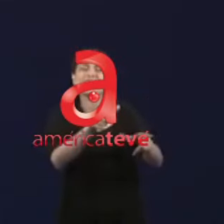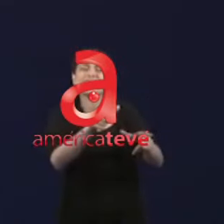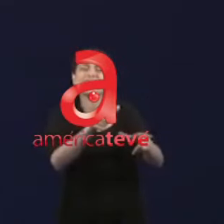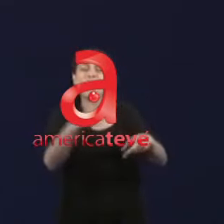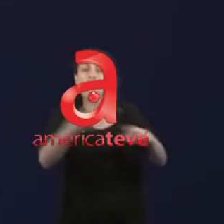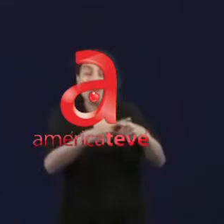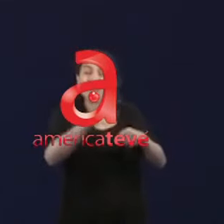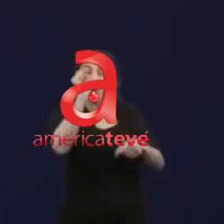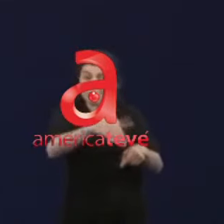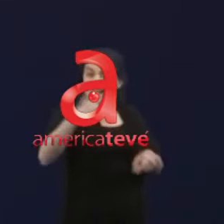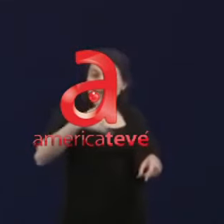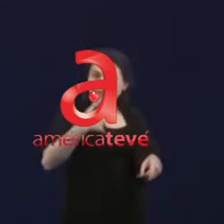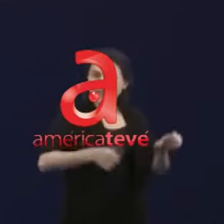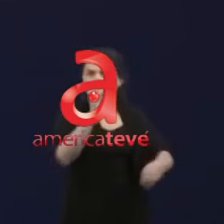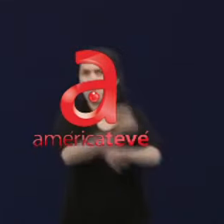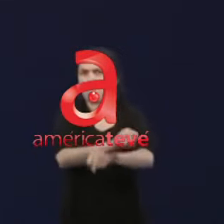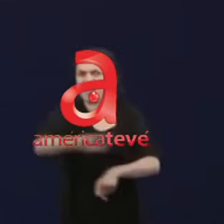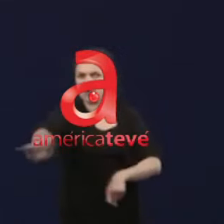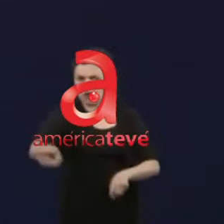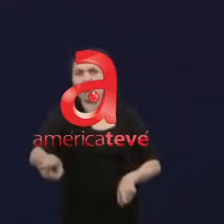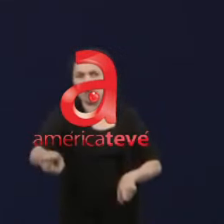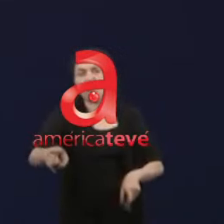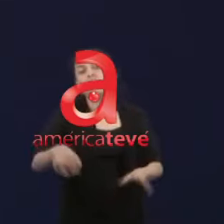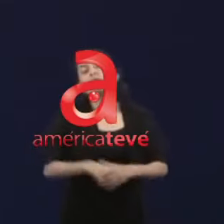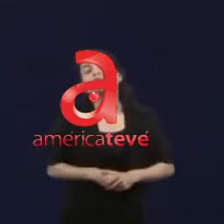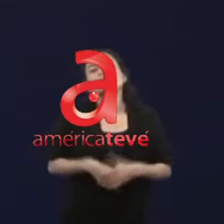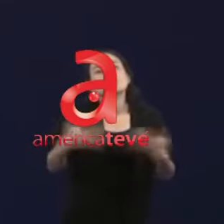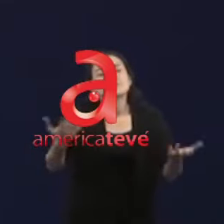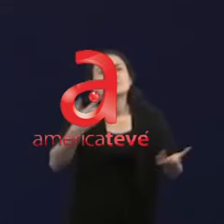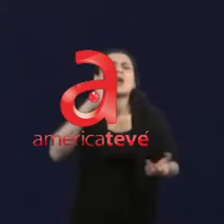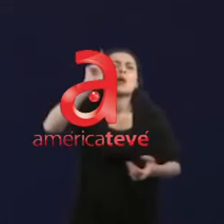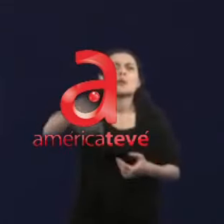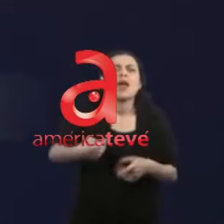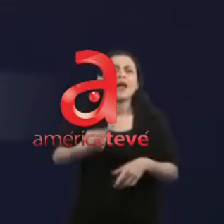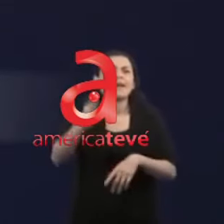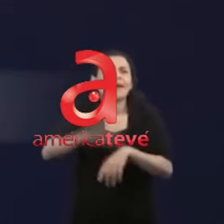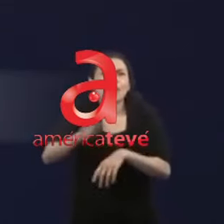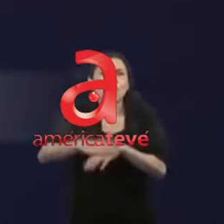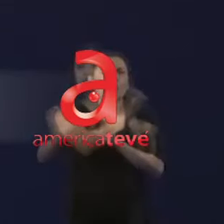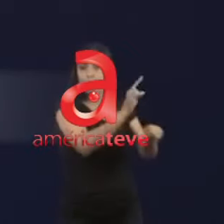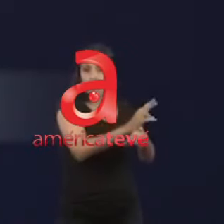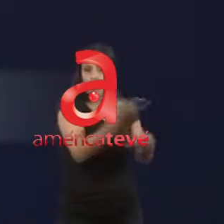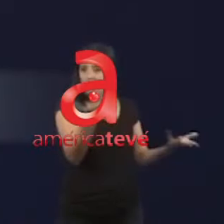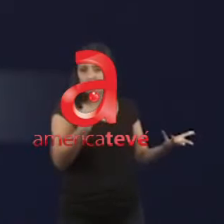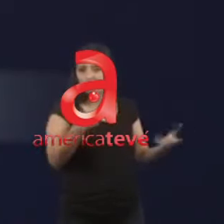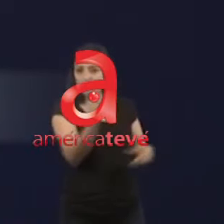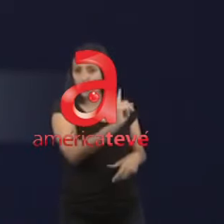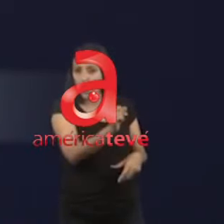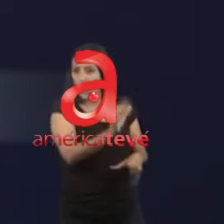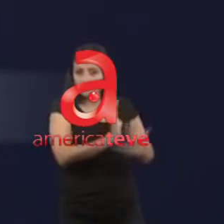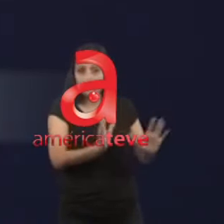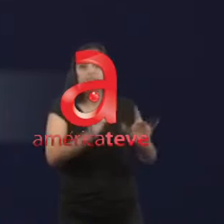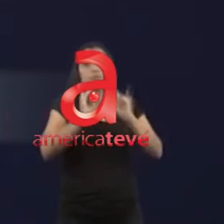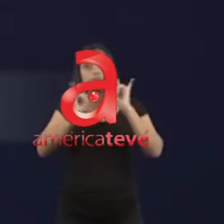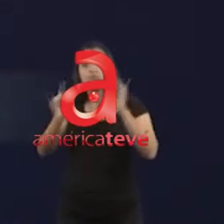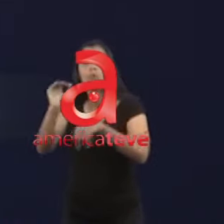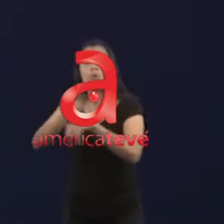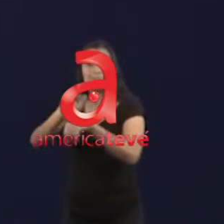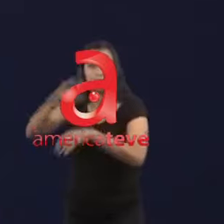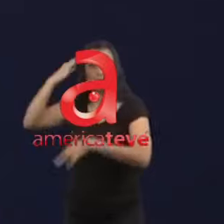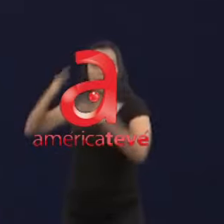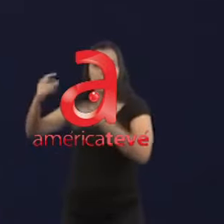show berreta de una dictadura en decadencia y que le ha hecho mucho daño al pueblo venezolano Es lógico una dictadura